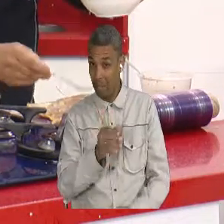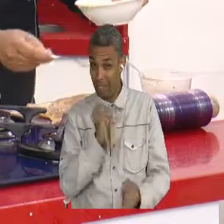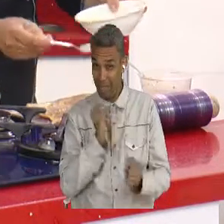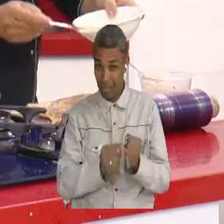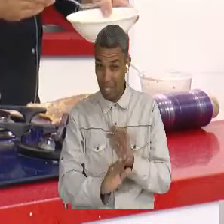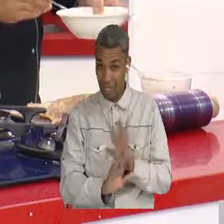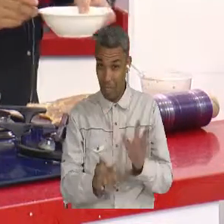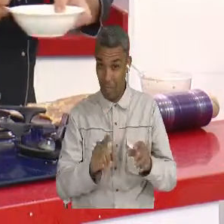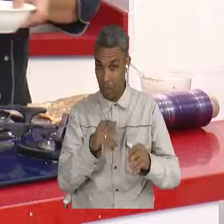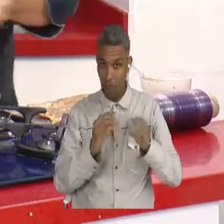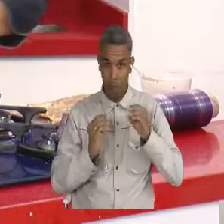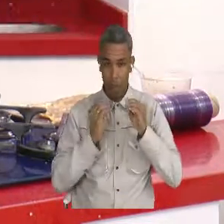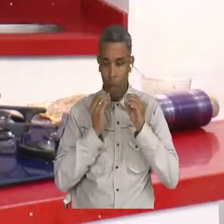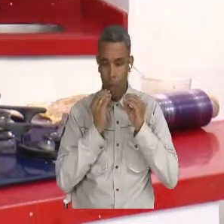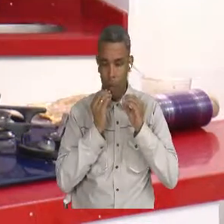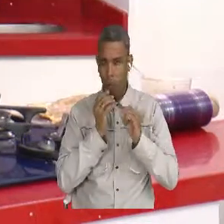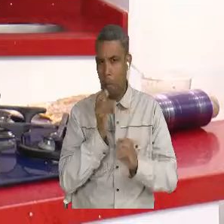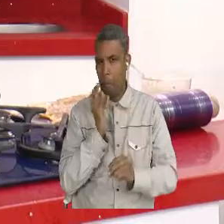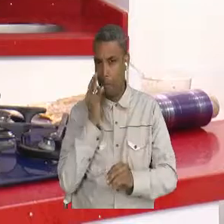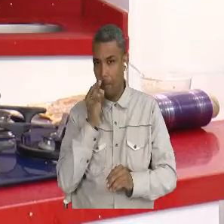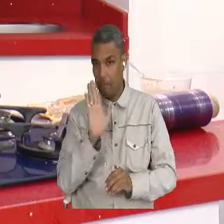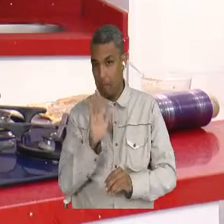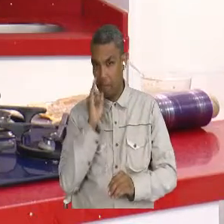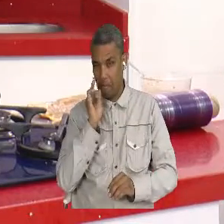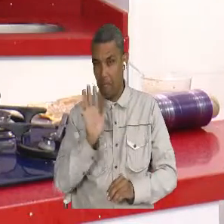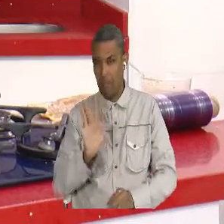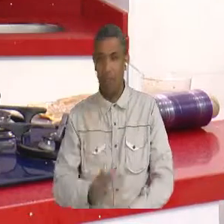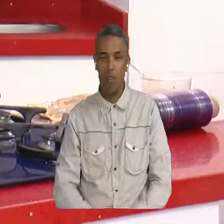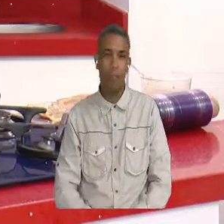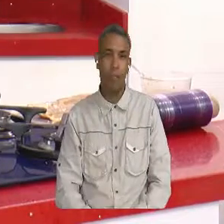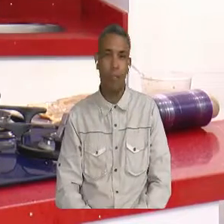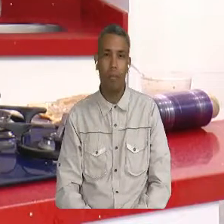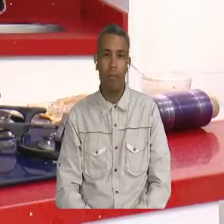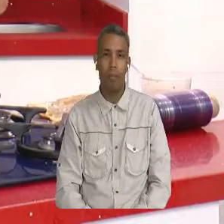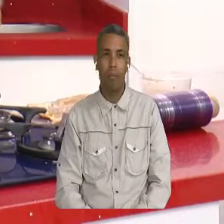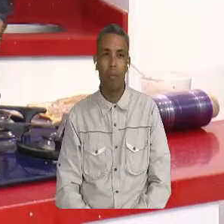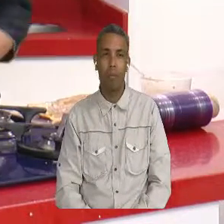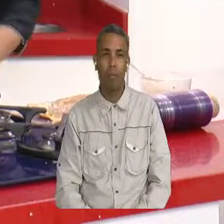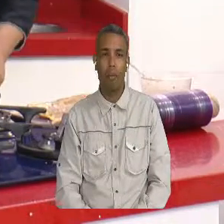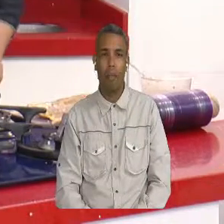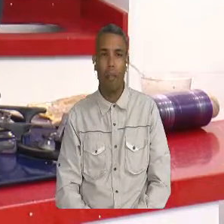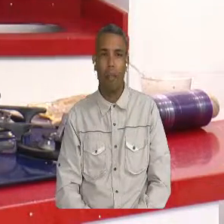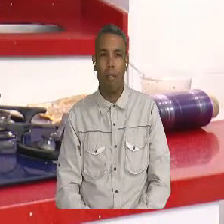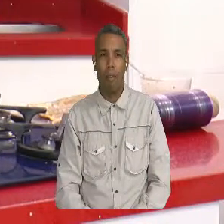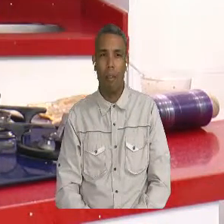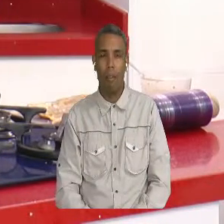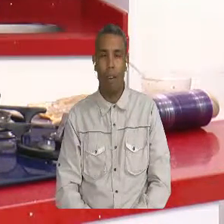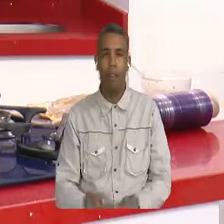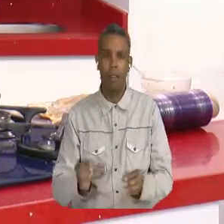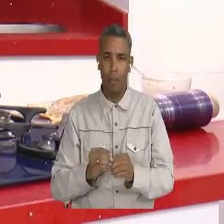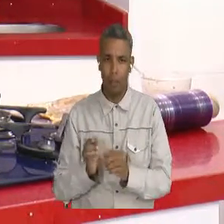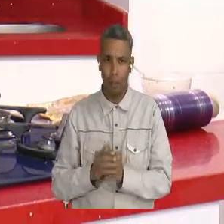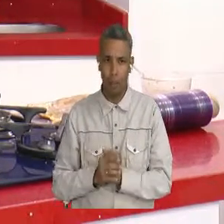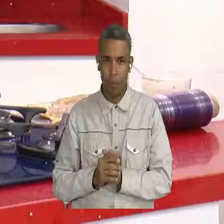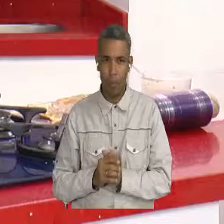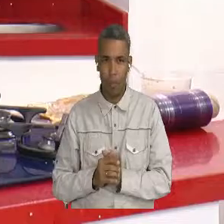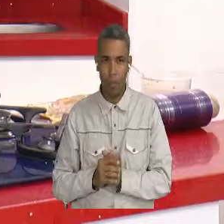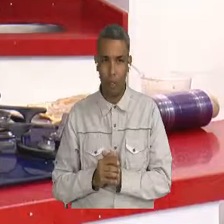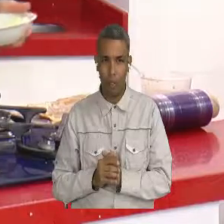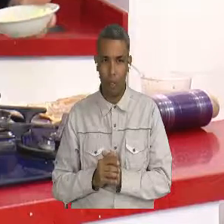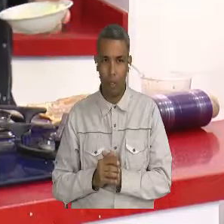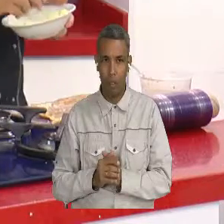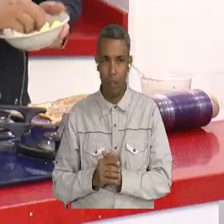señor. Acá, dejamos para que ahorita. ¿Qué adicionamos? Si quieres me prestas el queso. Quesito. Pueden